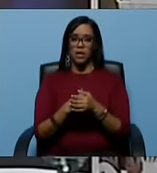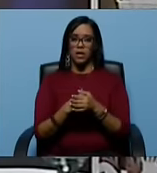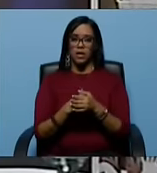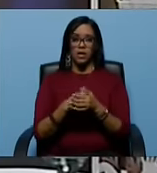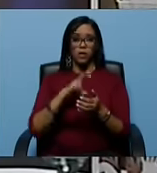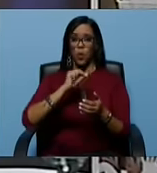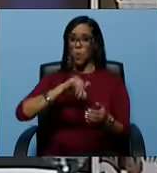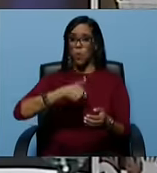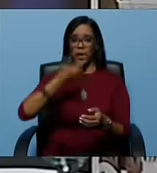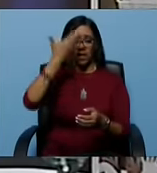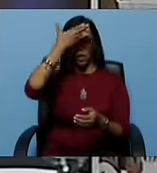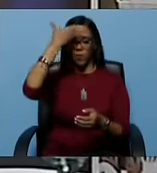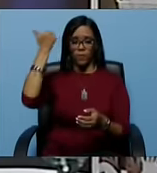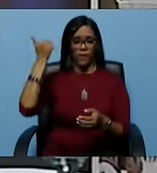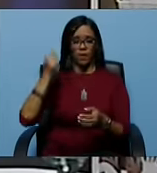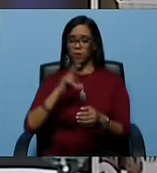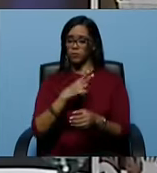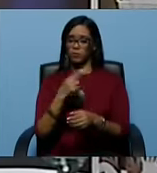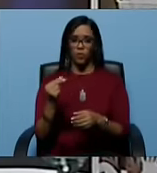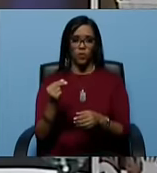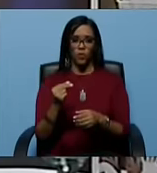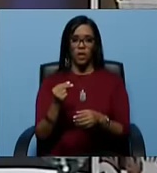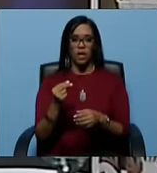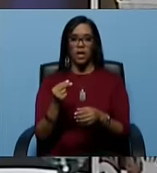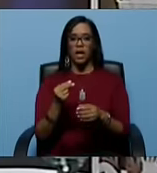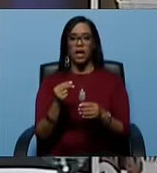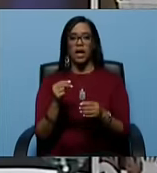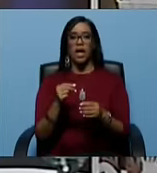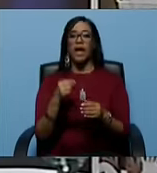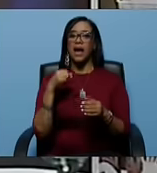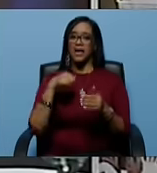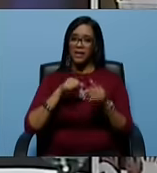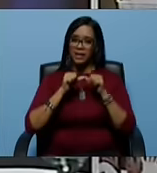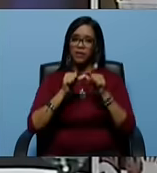al contrario. Tenemos que reivindicar sus luchas.